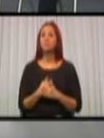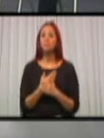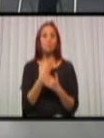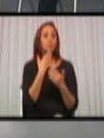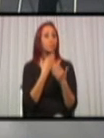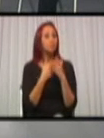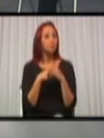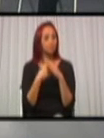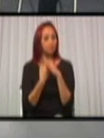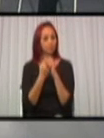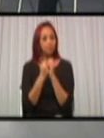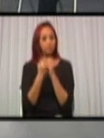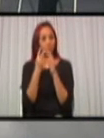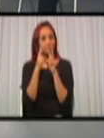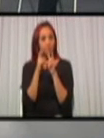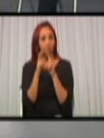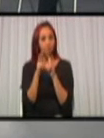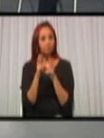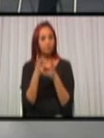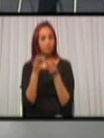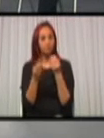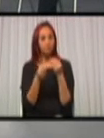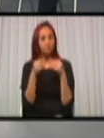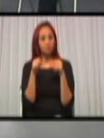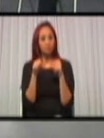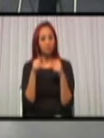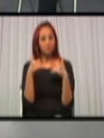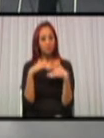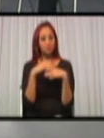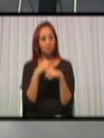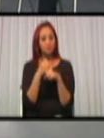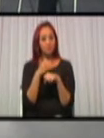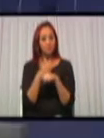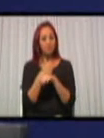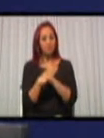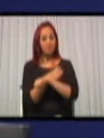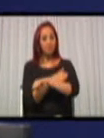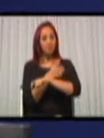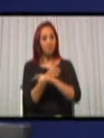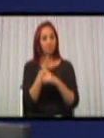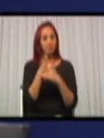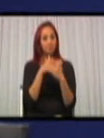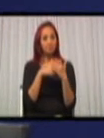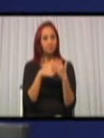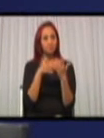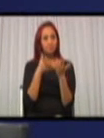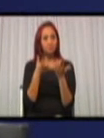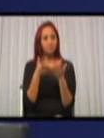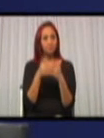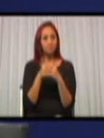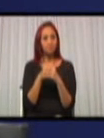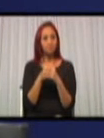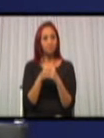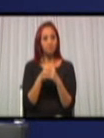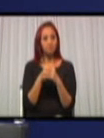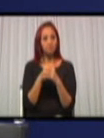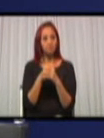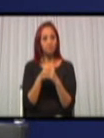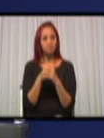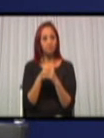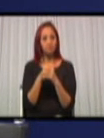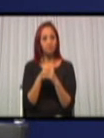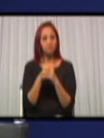empezaríamos, por ejemplo, a revisar lo que se ha estado haciendo, mejorar la parte de